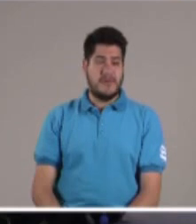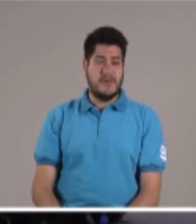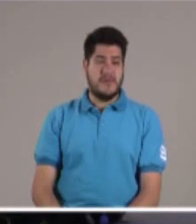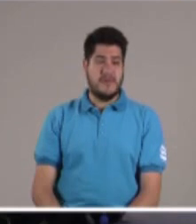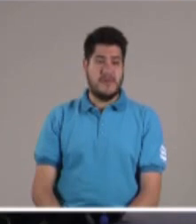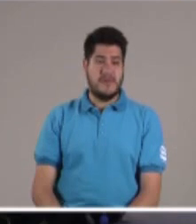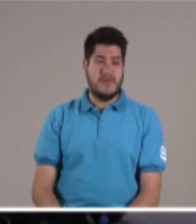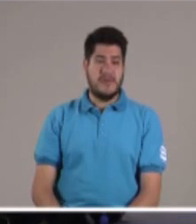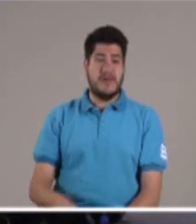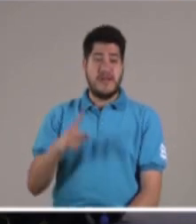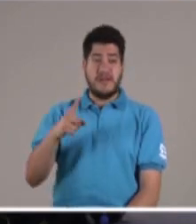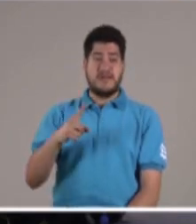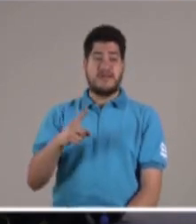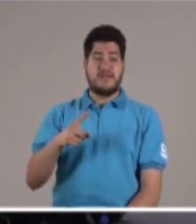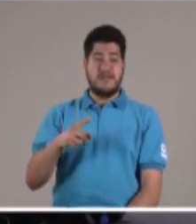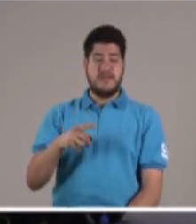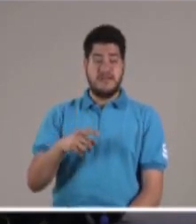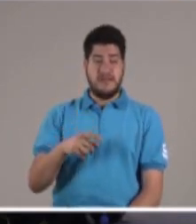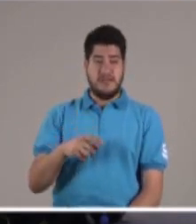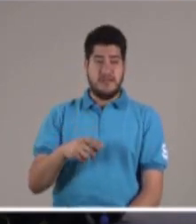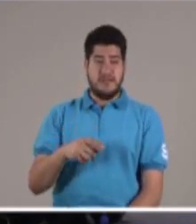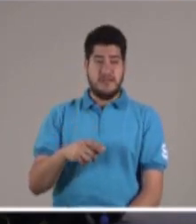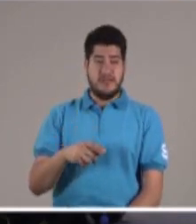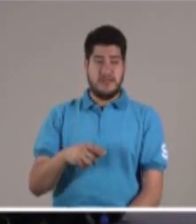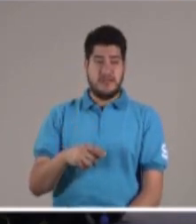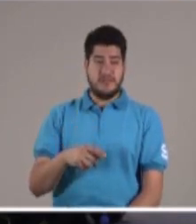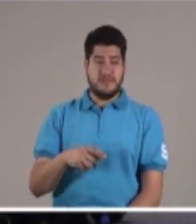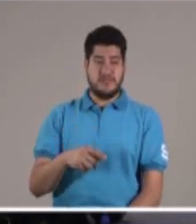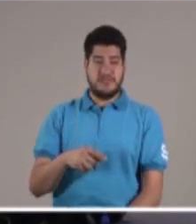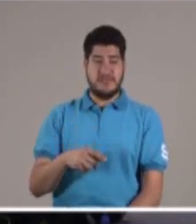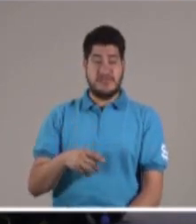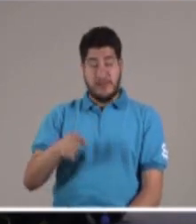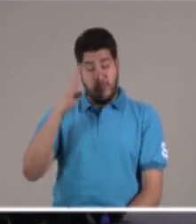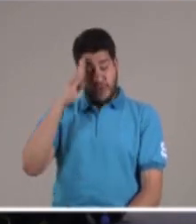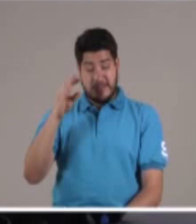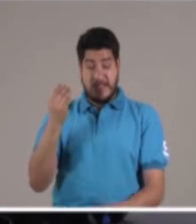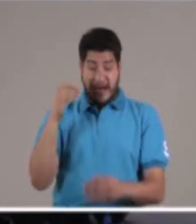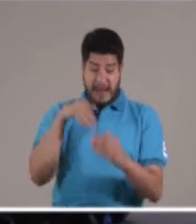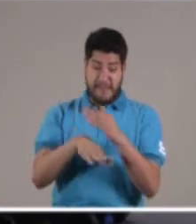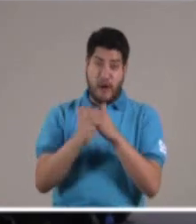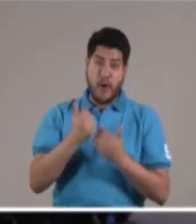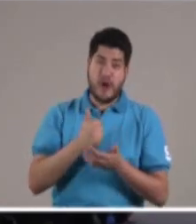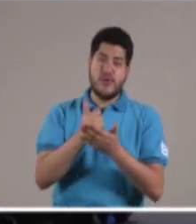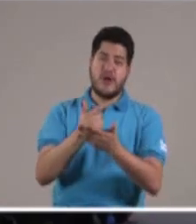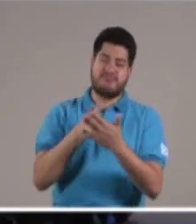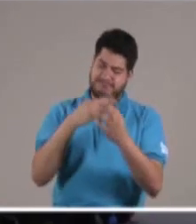ese bombero que bajó ahí sí me quito el sombrero que no tengo